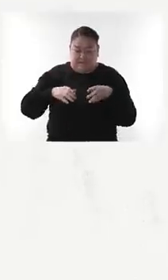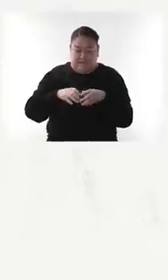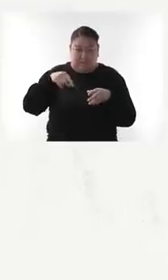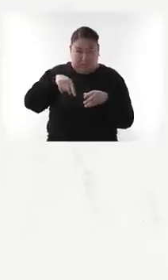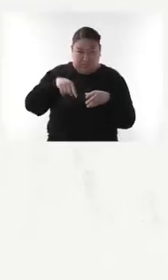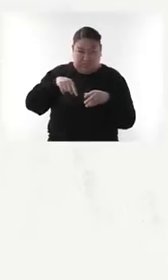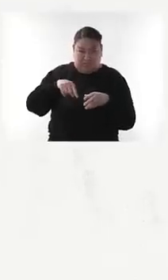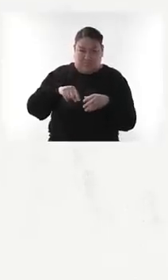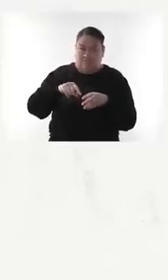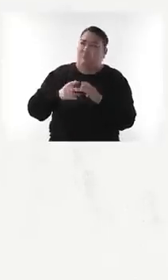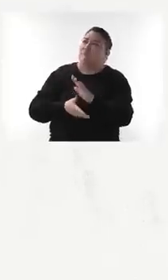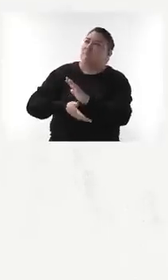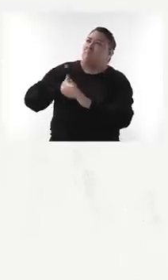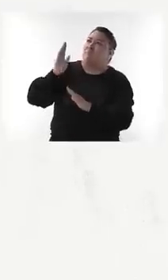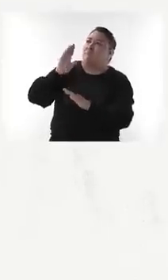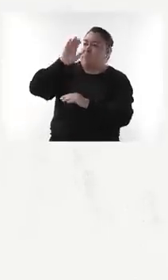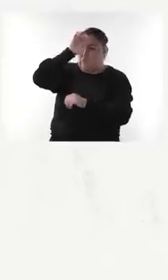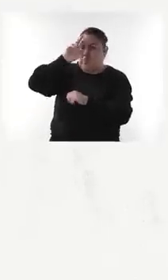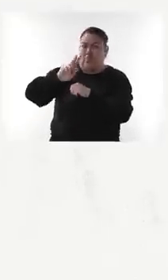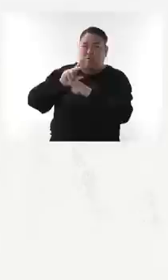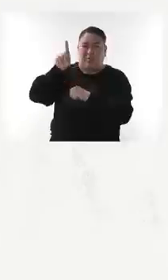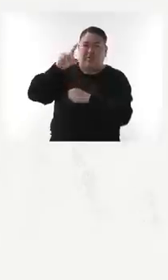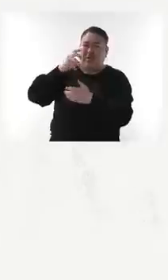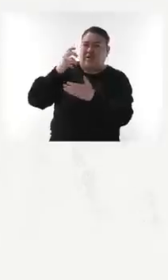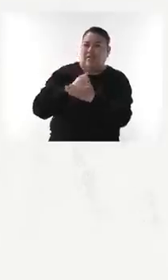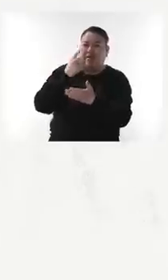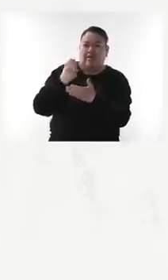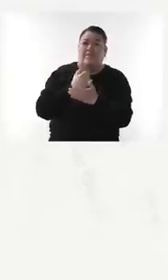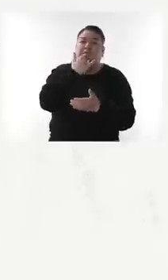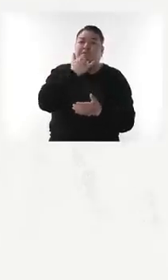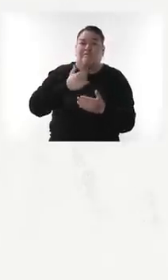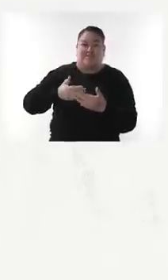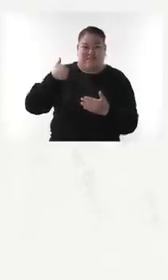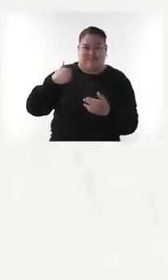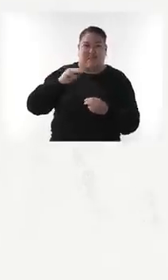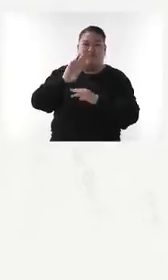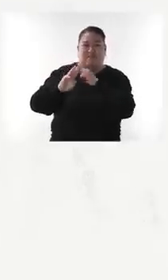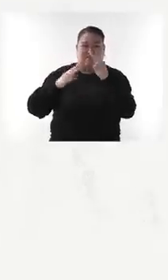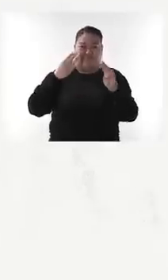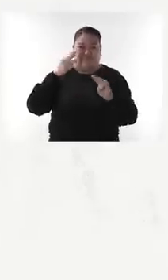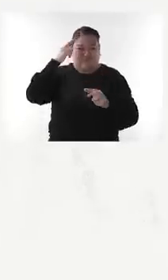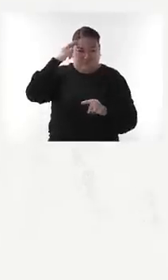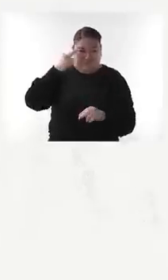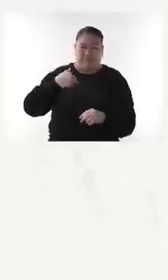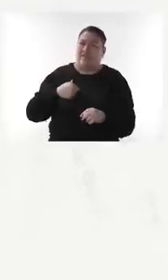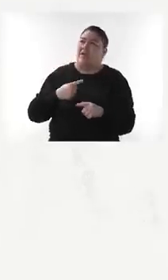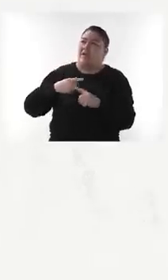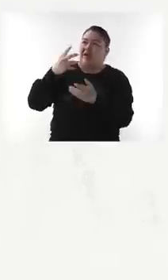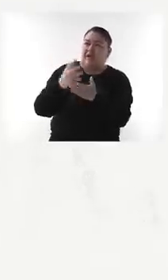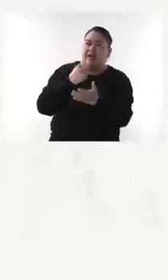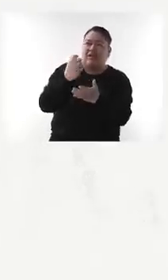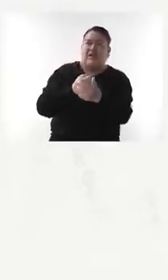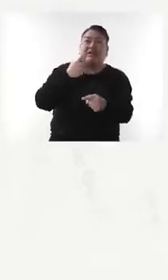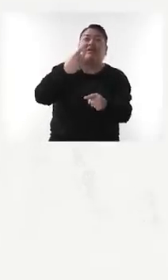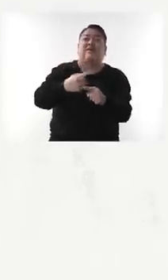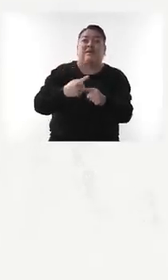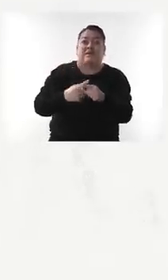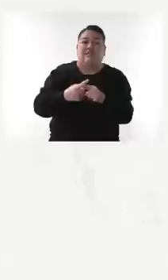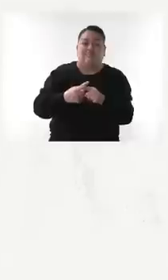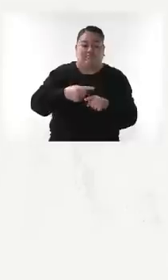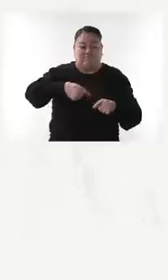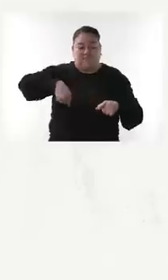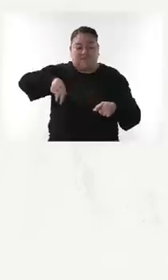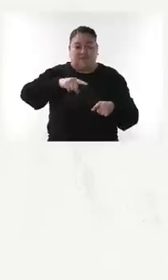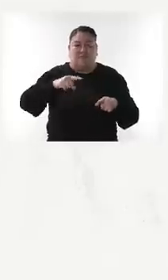Europa son los equipos, perdón, en el Mundial, son los equipos que tienen más jugadores en Europa. Traemos